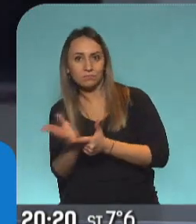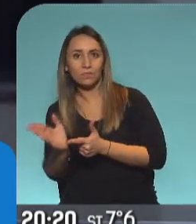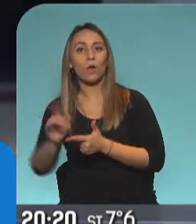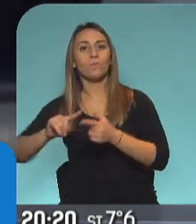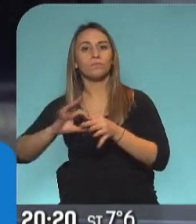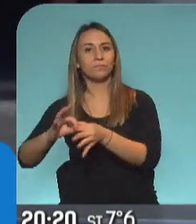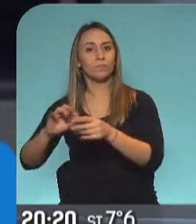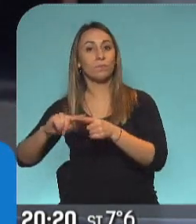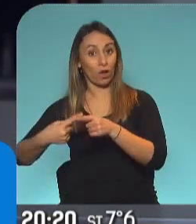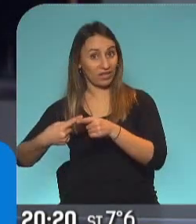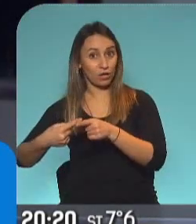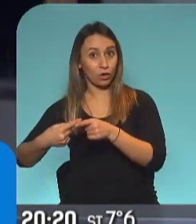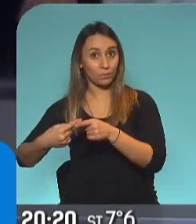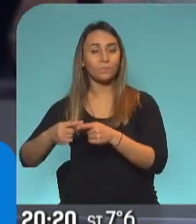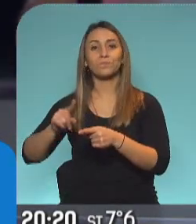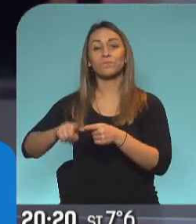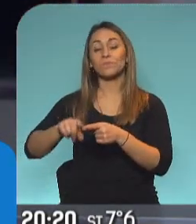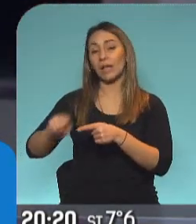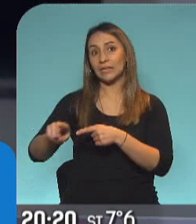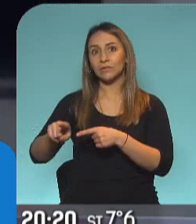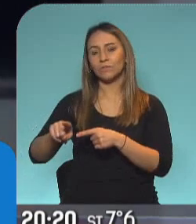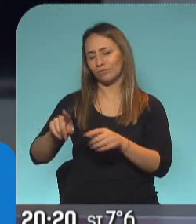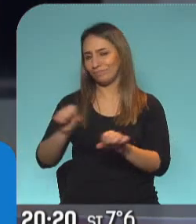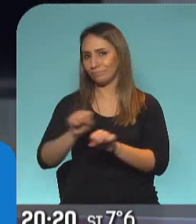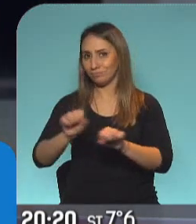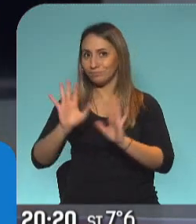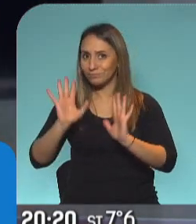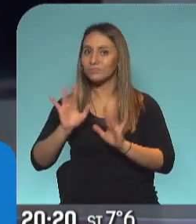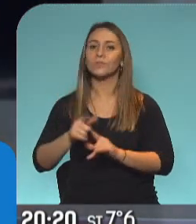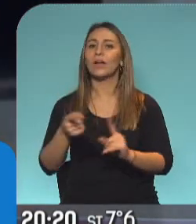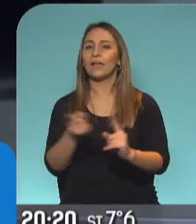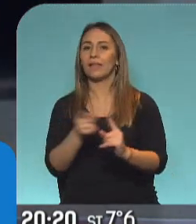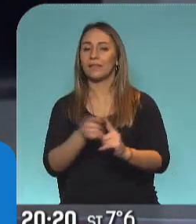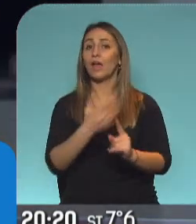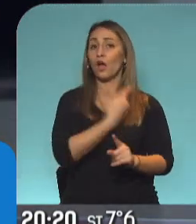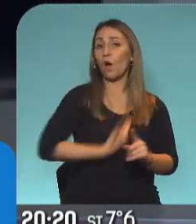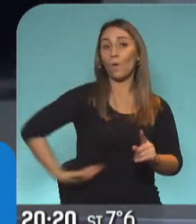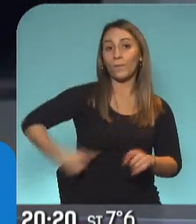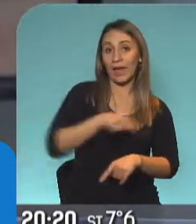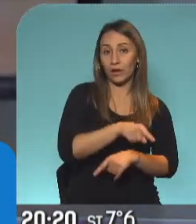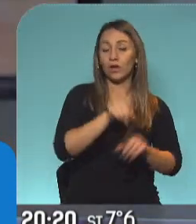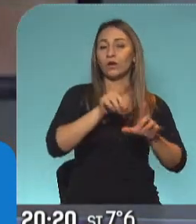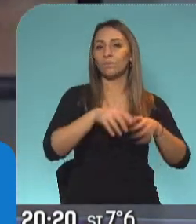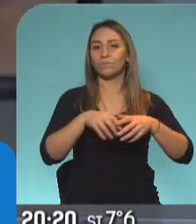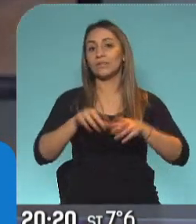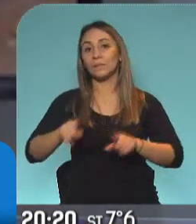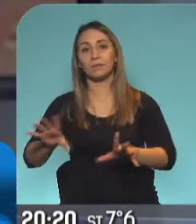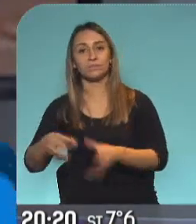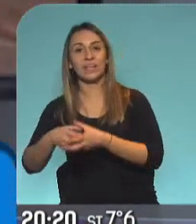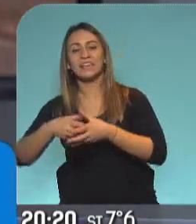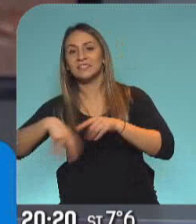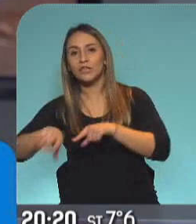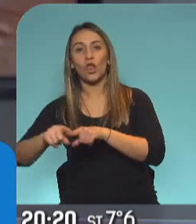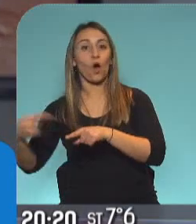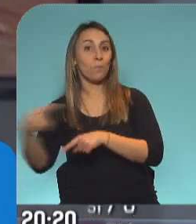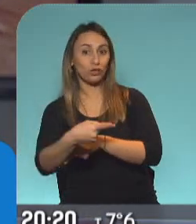política, que terminó de detonar un poco la relación entre el gobierno y la oposición, un sector al menos de la oposición, te diría, este fin